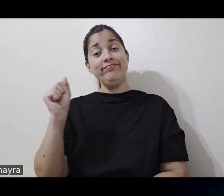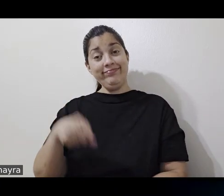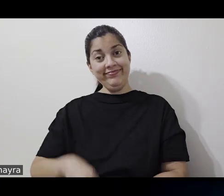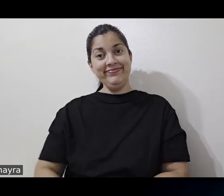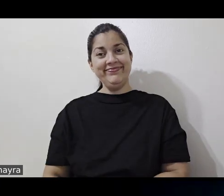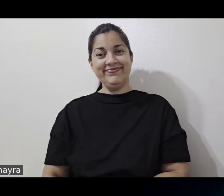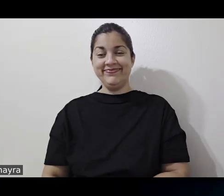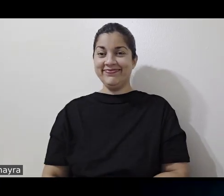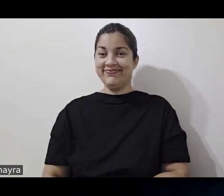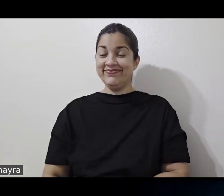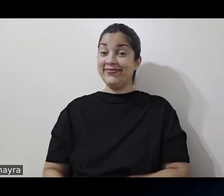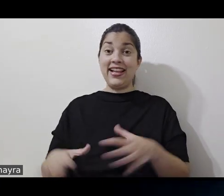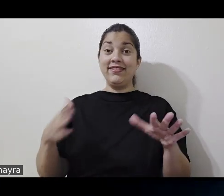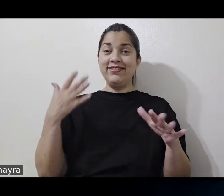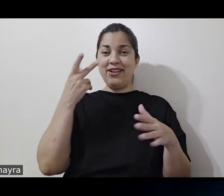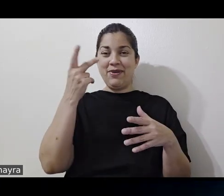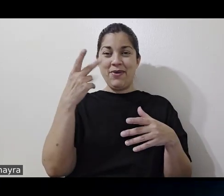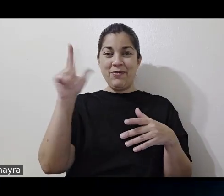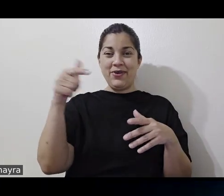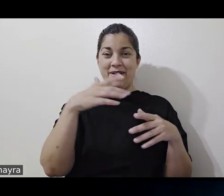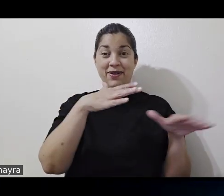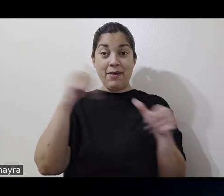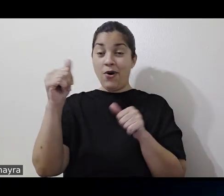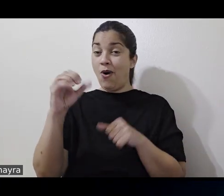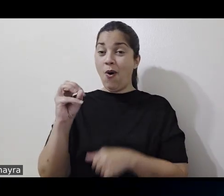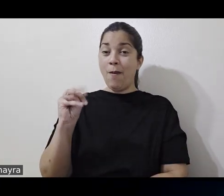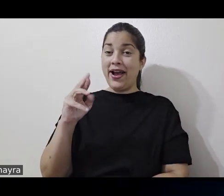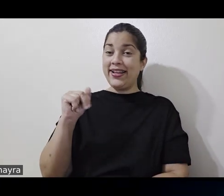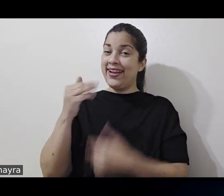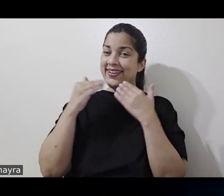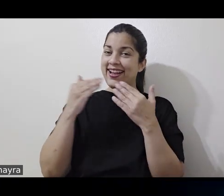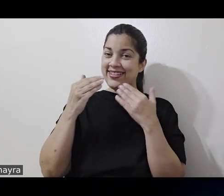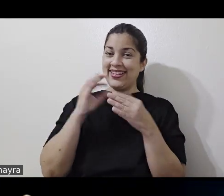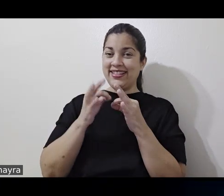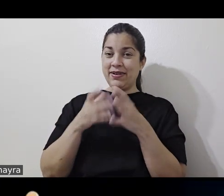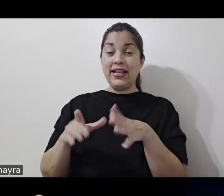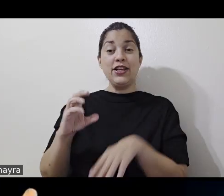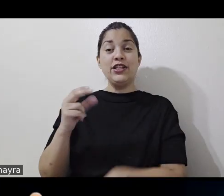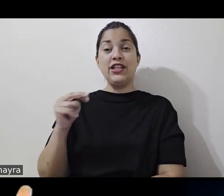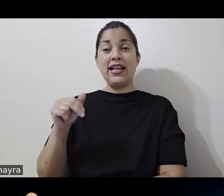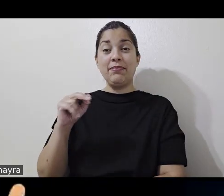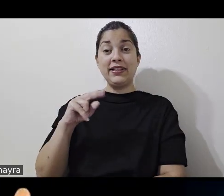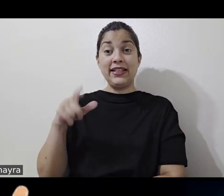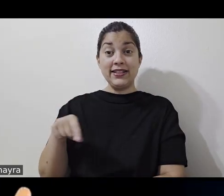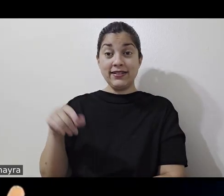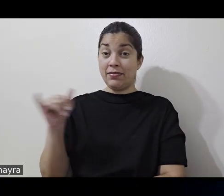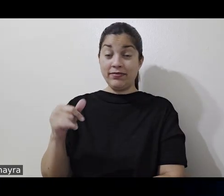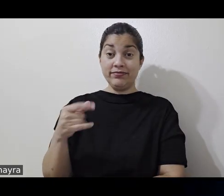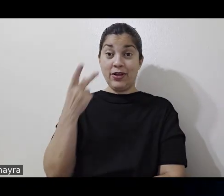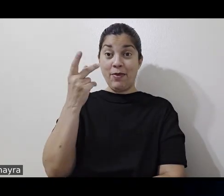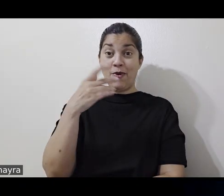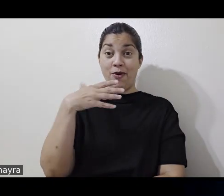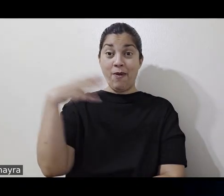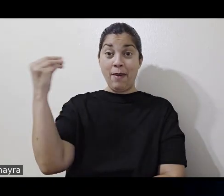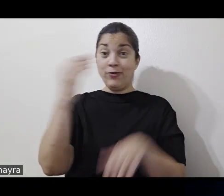libros. Así que nada, nos vemos y nos vamos, mira. Omaira Camilla, gracias como siempre a nuestra intérprete Ichenan Martínez y pues nos vemos y nos vamos y nos